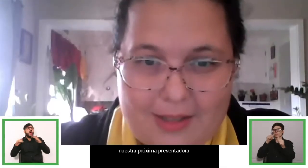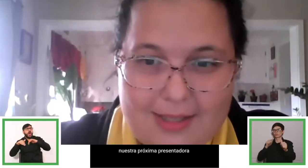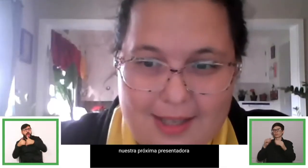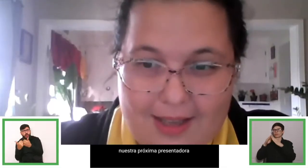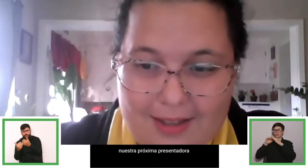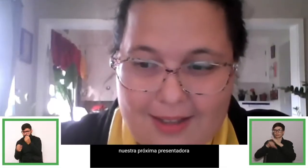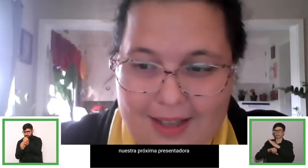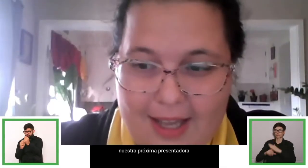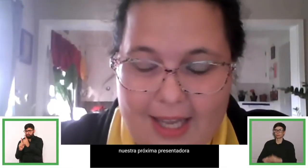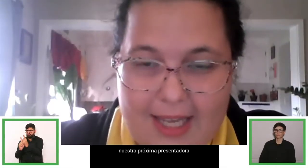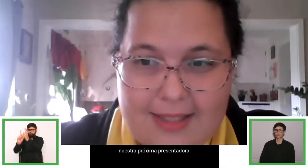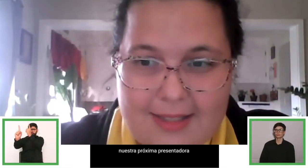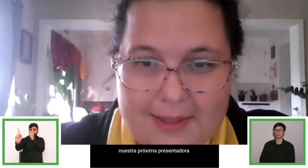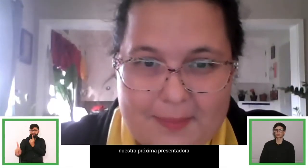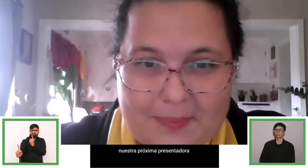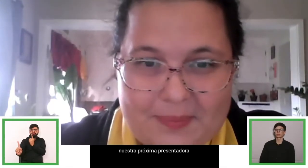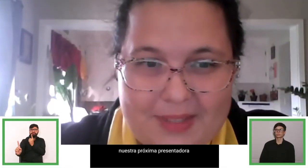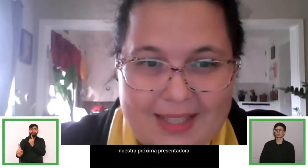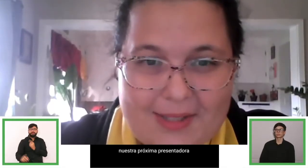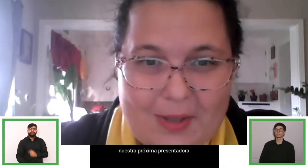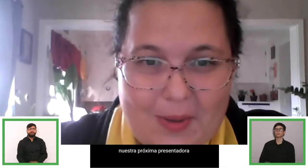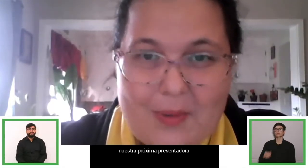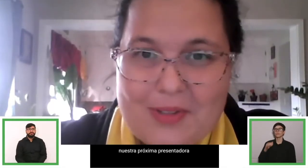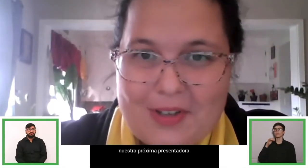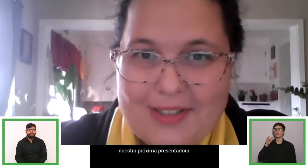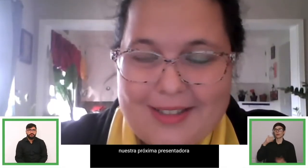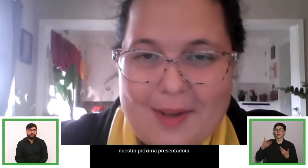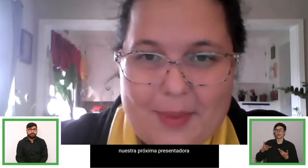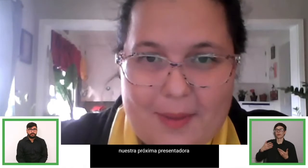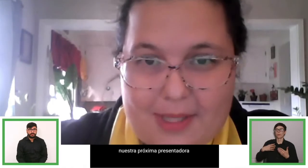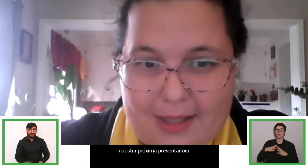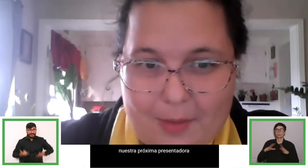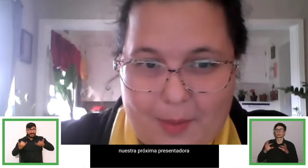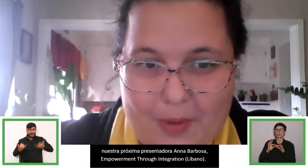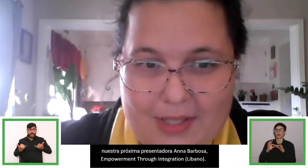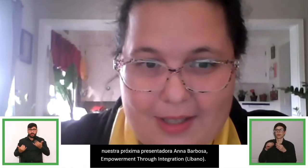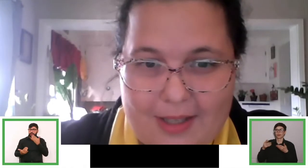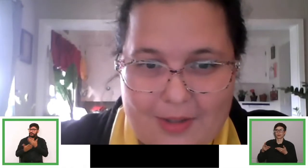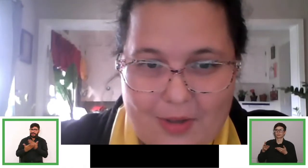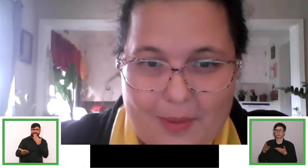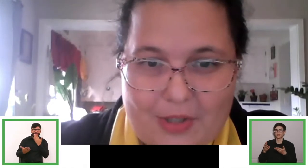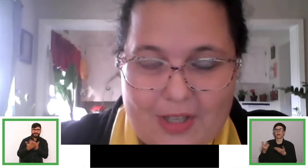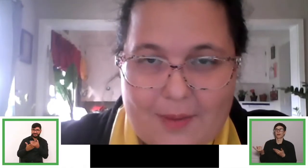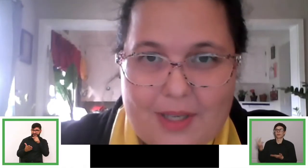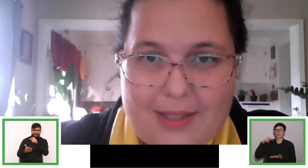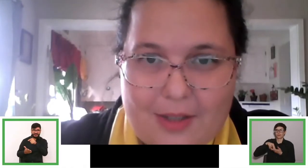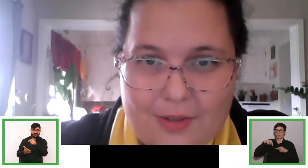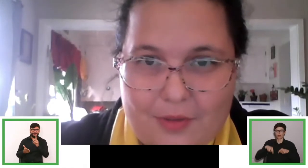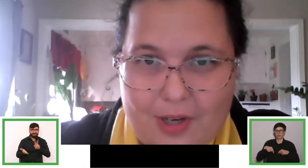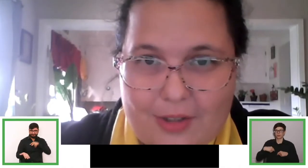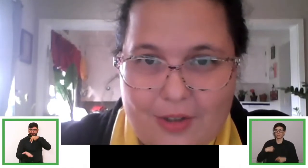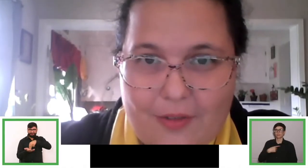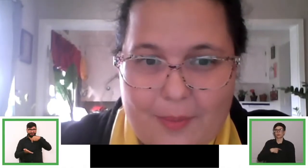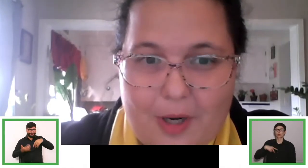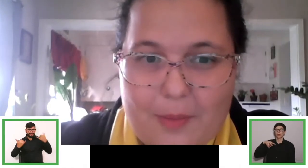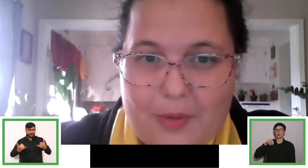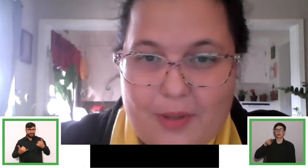Agradezco mucho estar aquí hoy. Muchas gracias. Voy a empezar. Mi nombre es Ana Barbosa,